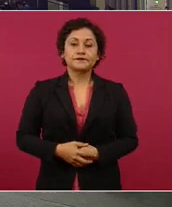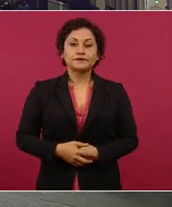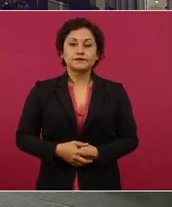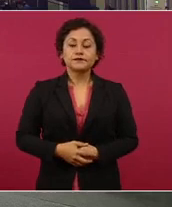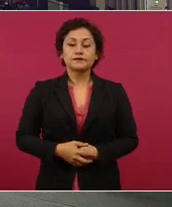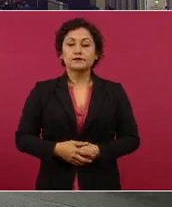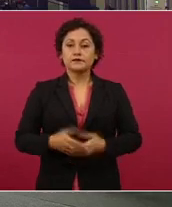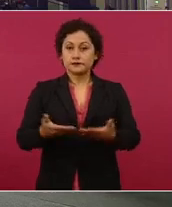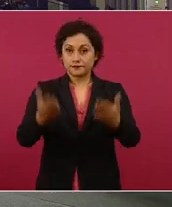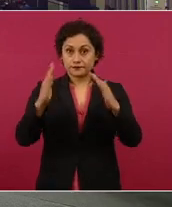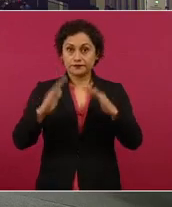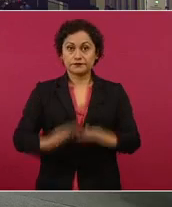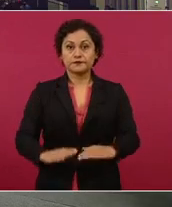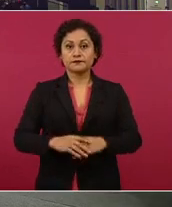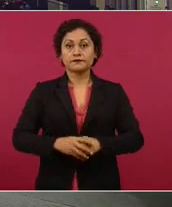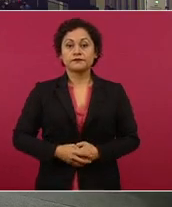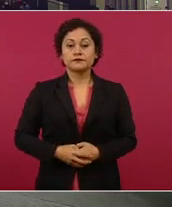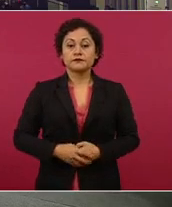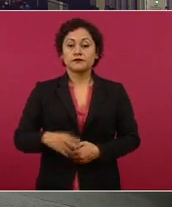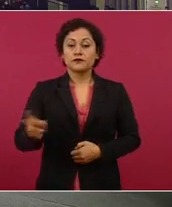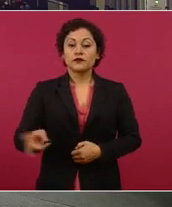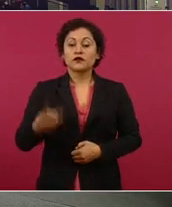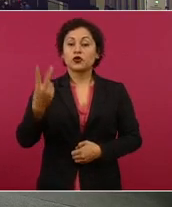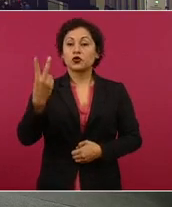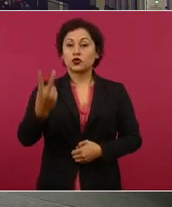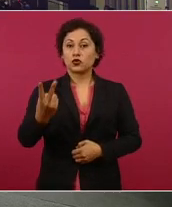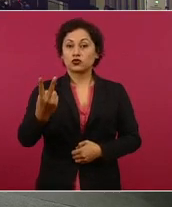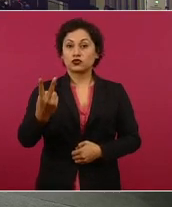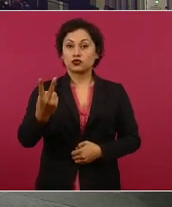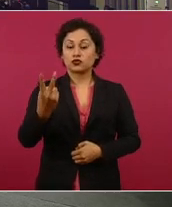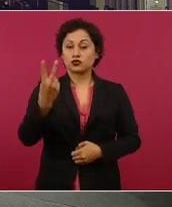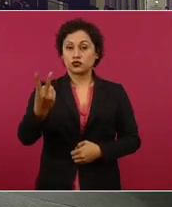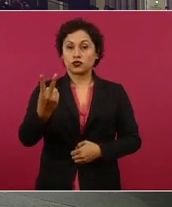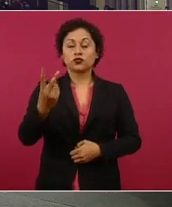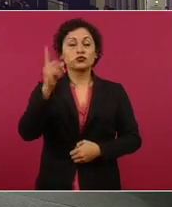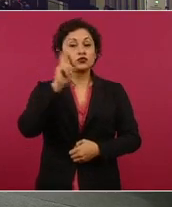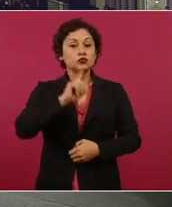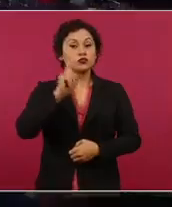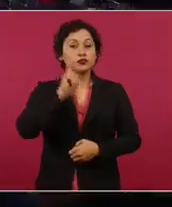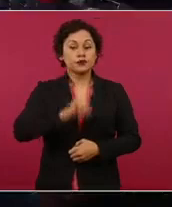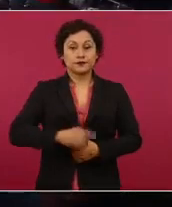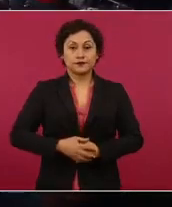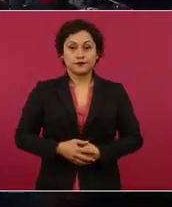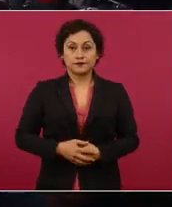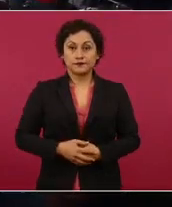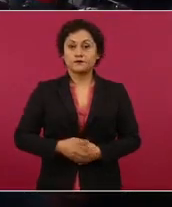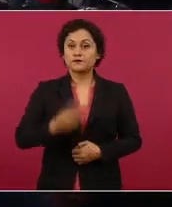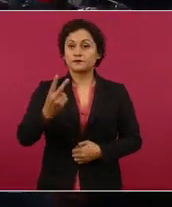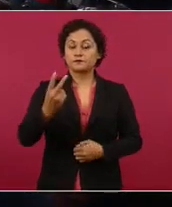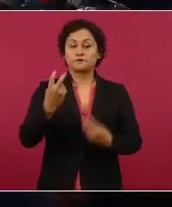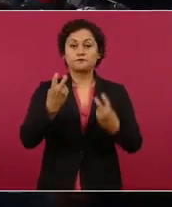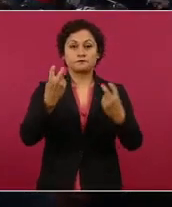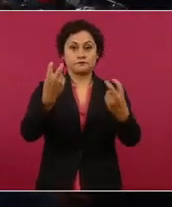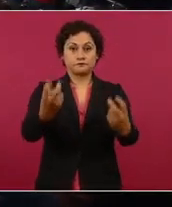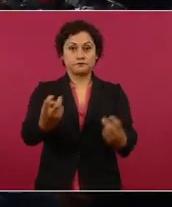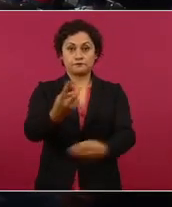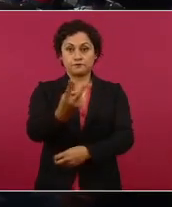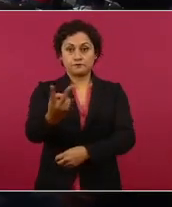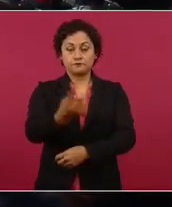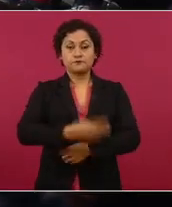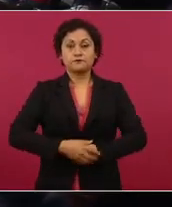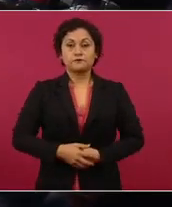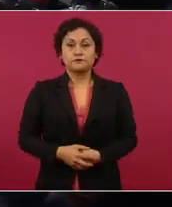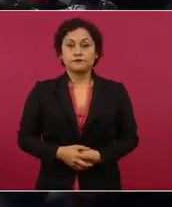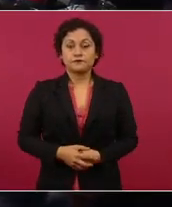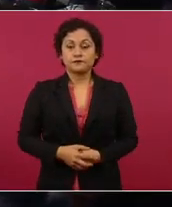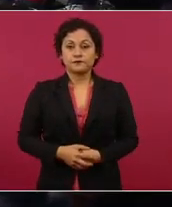Vamos dos compañeras, las dos de atrás.